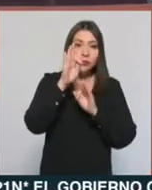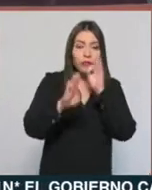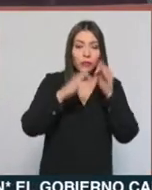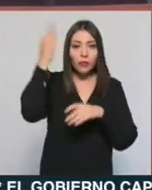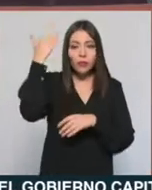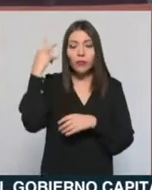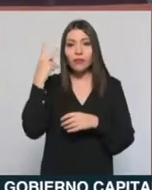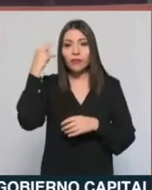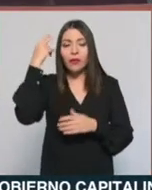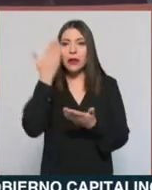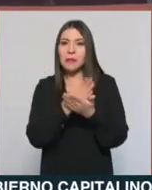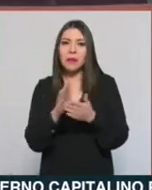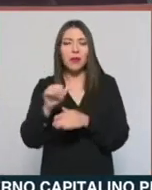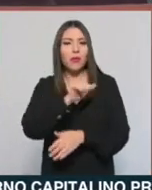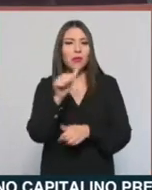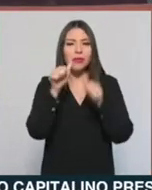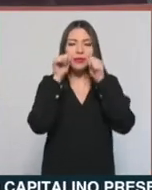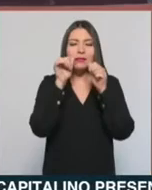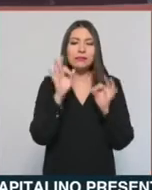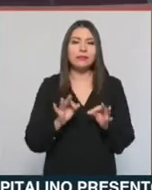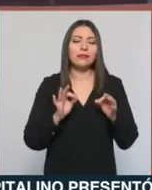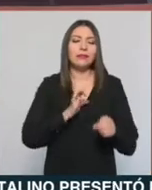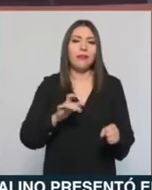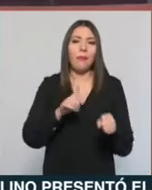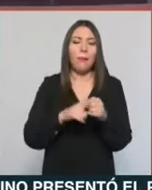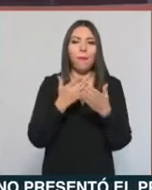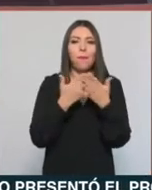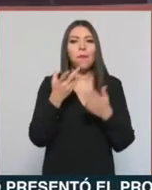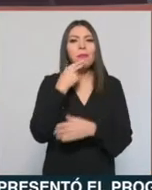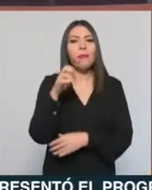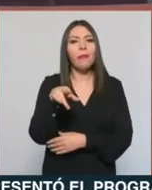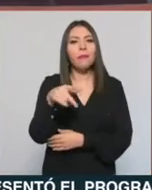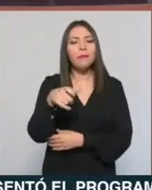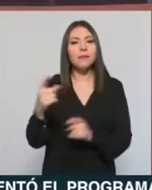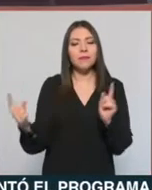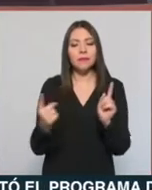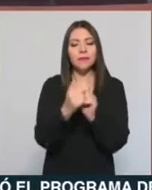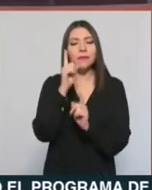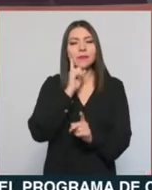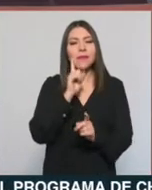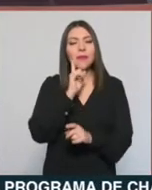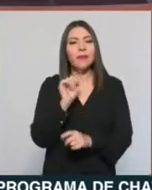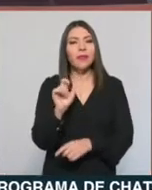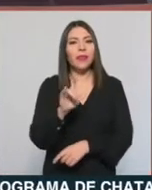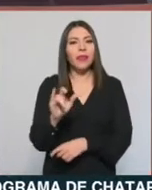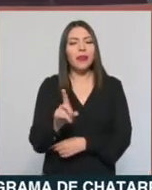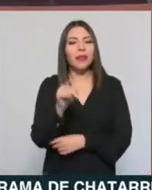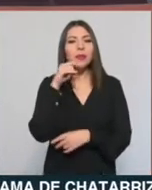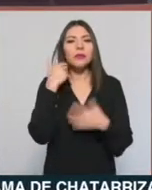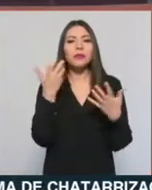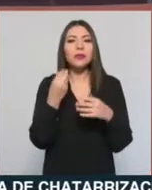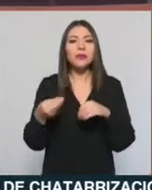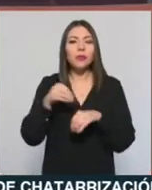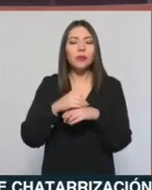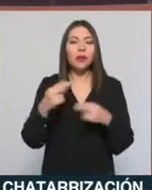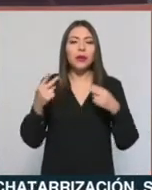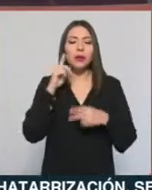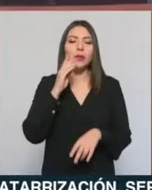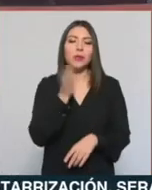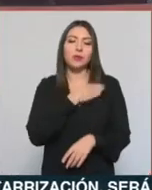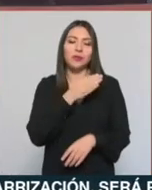una atención muy especial. Mi compañero Enrique Alcocer platicó con Alejandra Victoria, una emprendedora con una gran calidad humana. Vamos